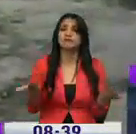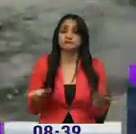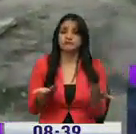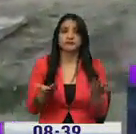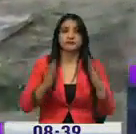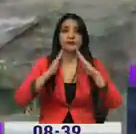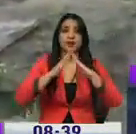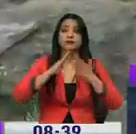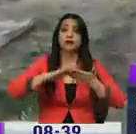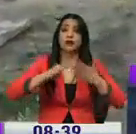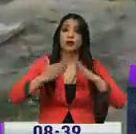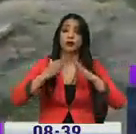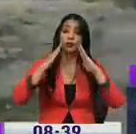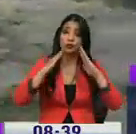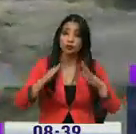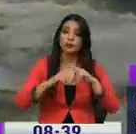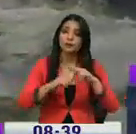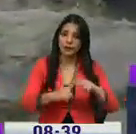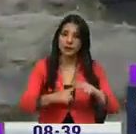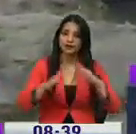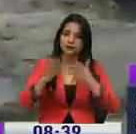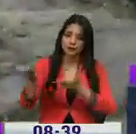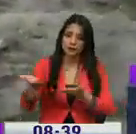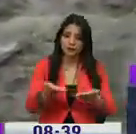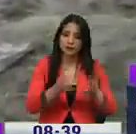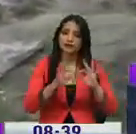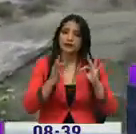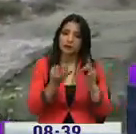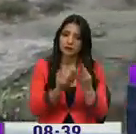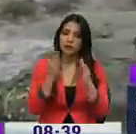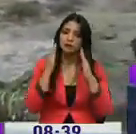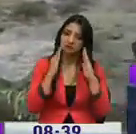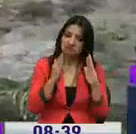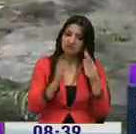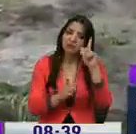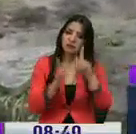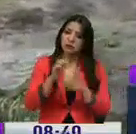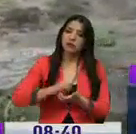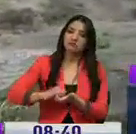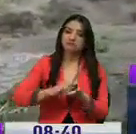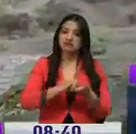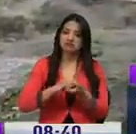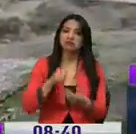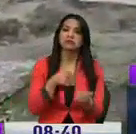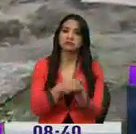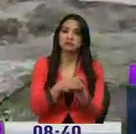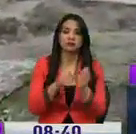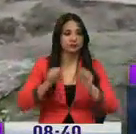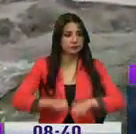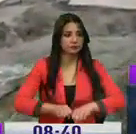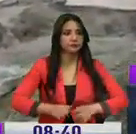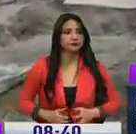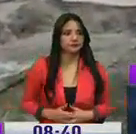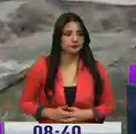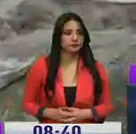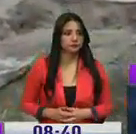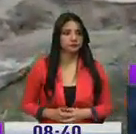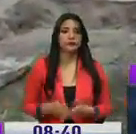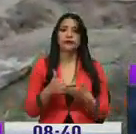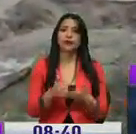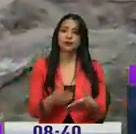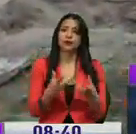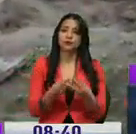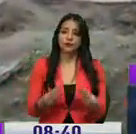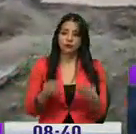en una casa comunal, donde que recibe la solidaridad de sus amigos, de sus vecinos, para poder